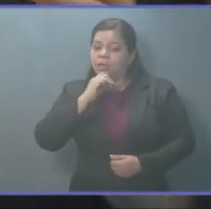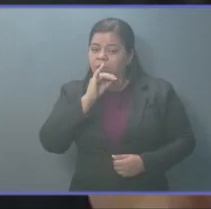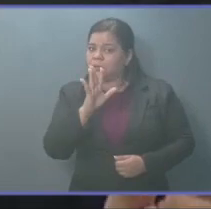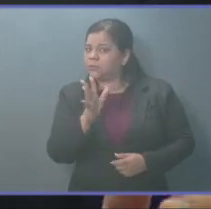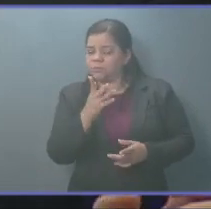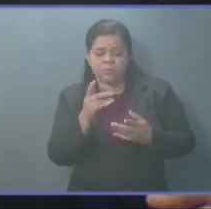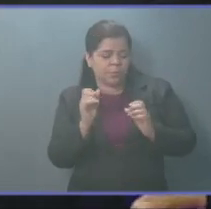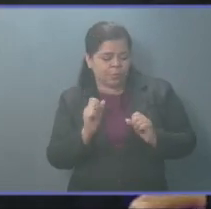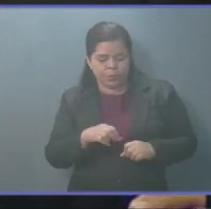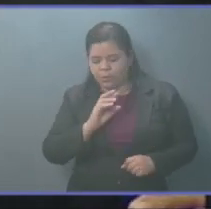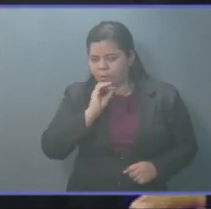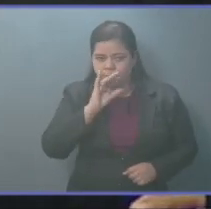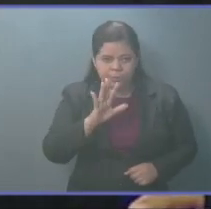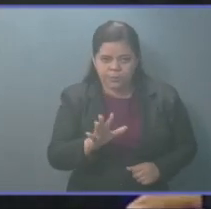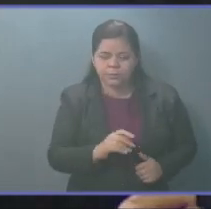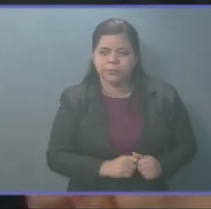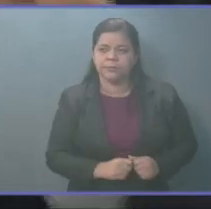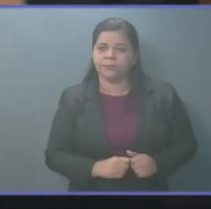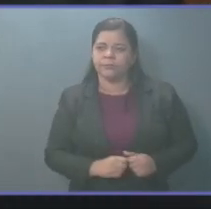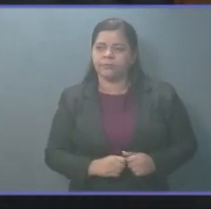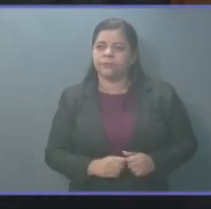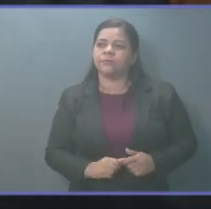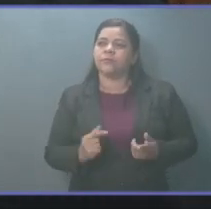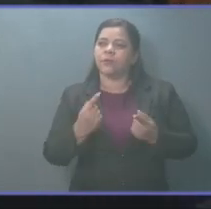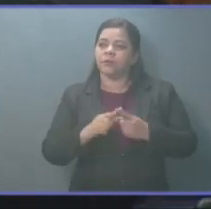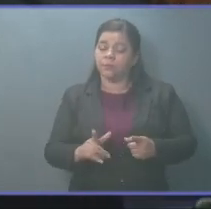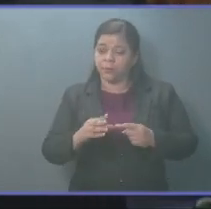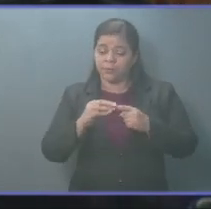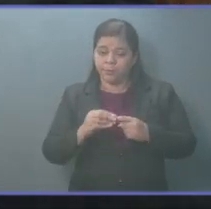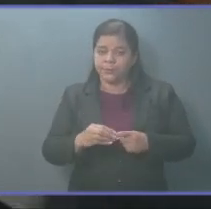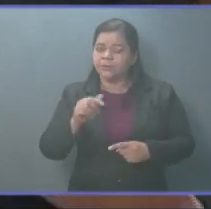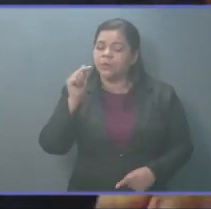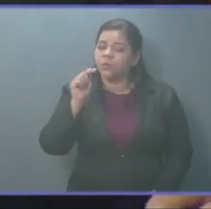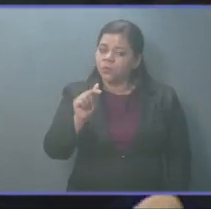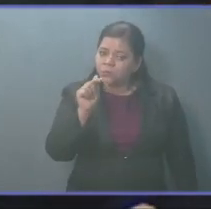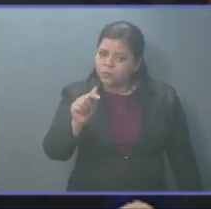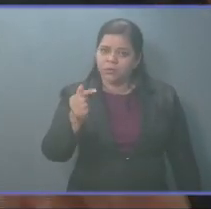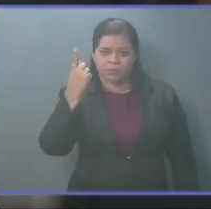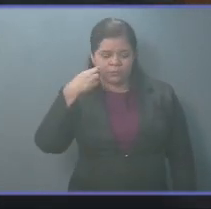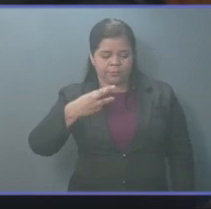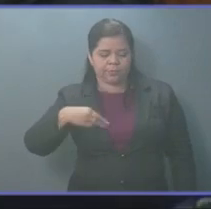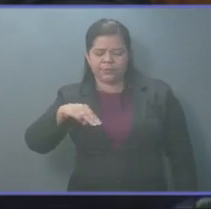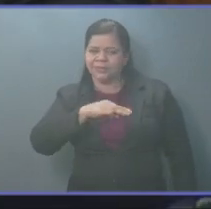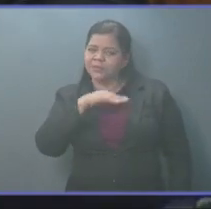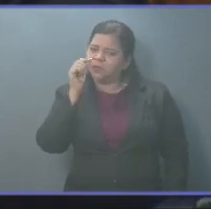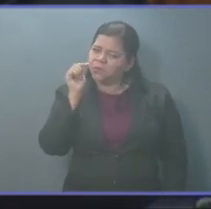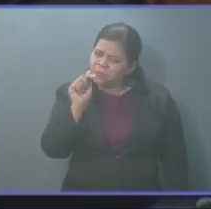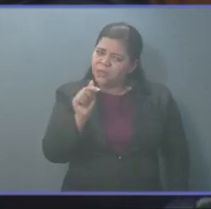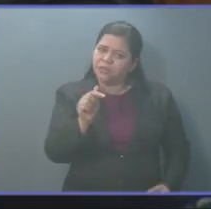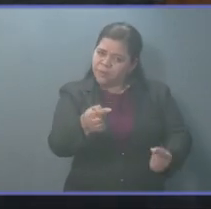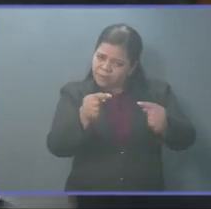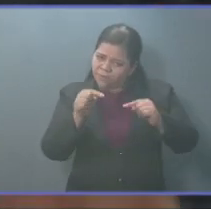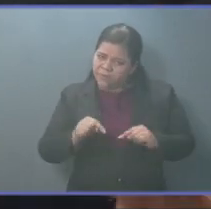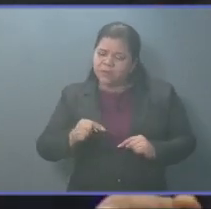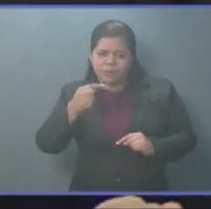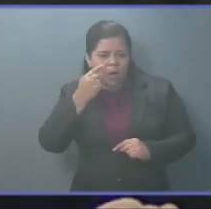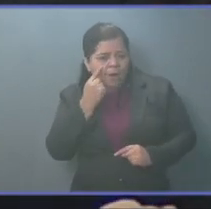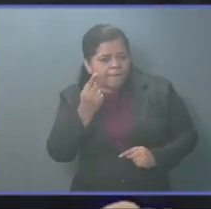puede responder, pero en particular usted, señor ministro, usted que vino a